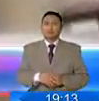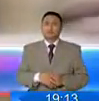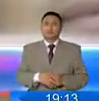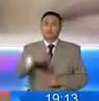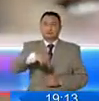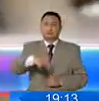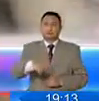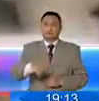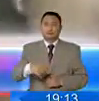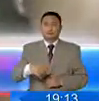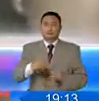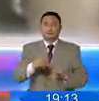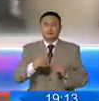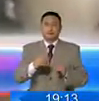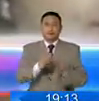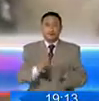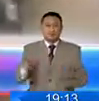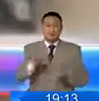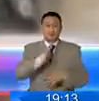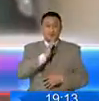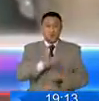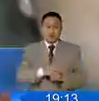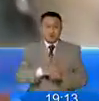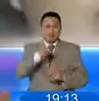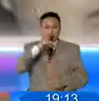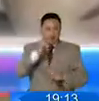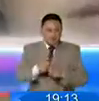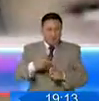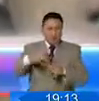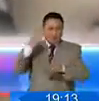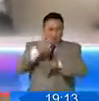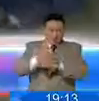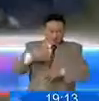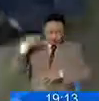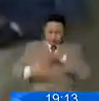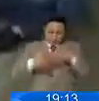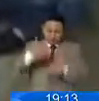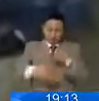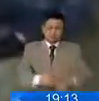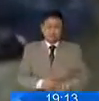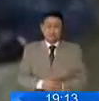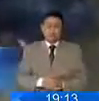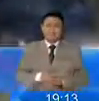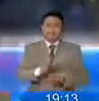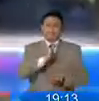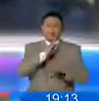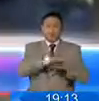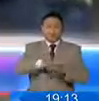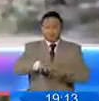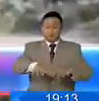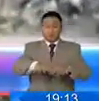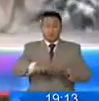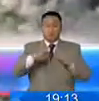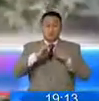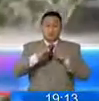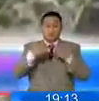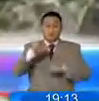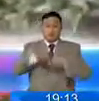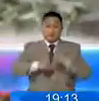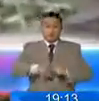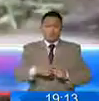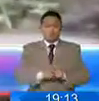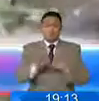era bastante agua, piedras, palos. El desborde de las aguas afectó a varias viviendas, dejando